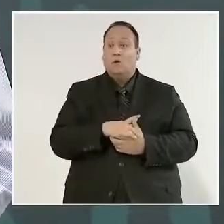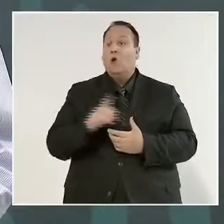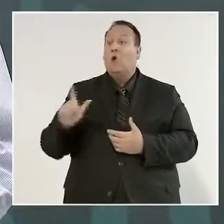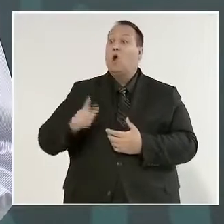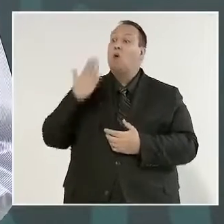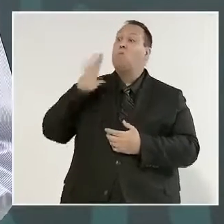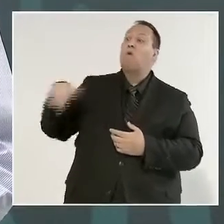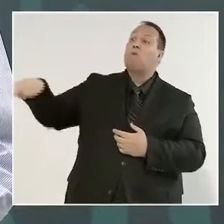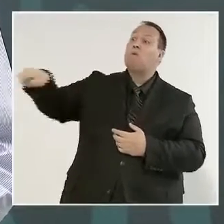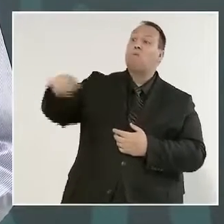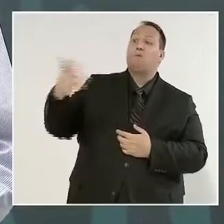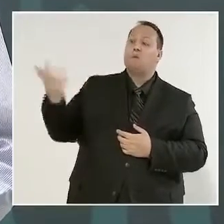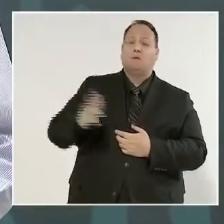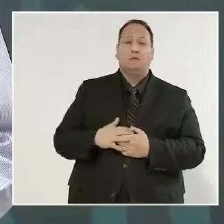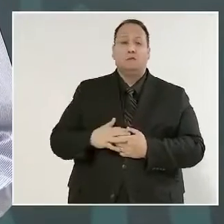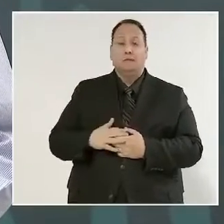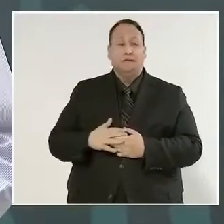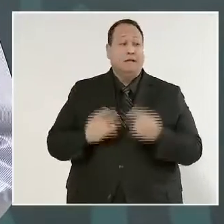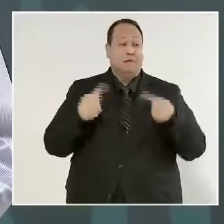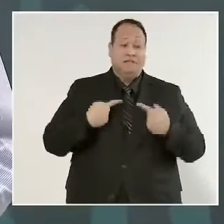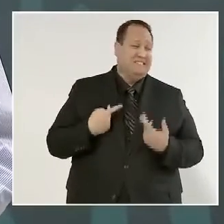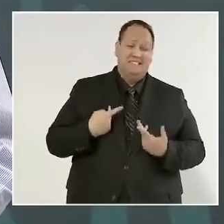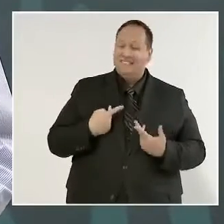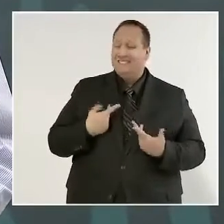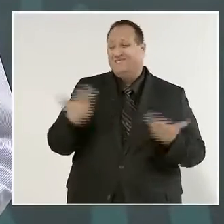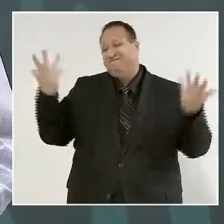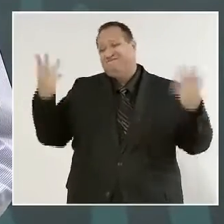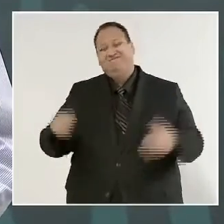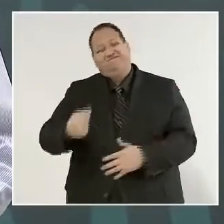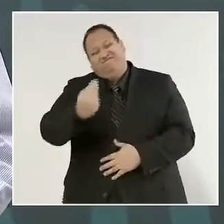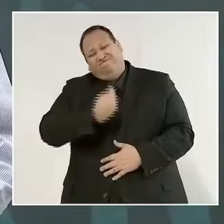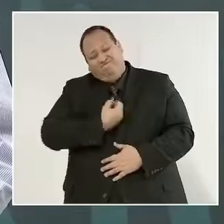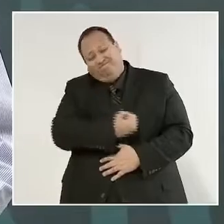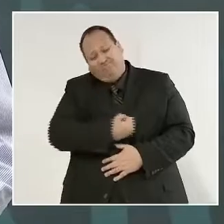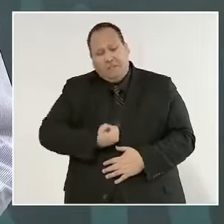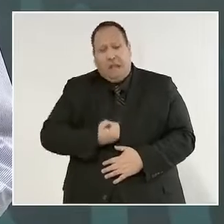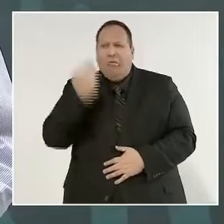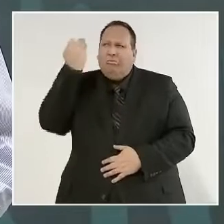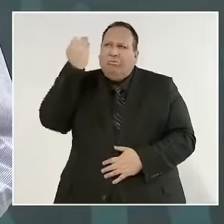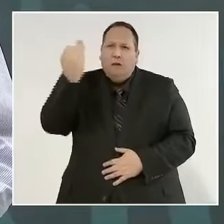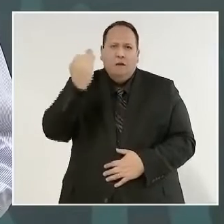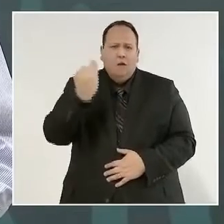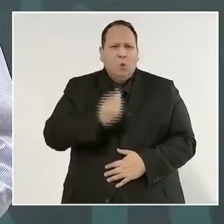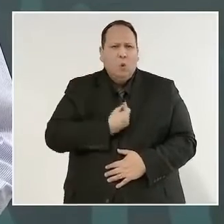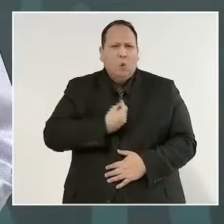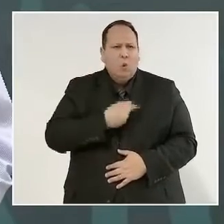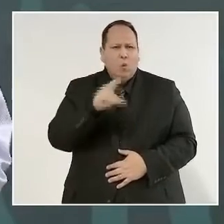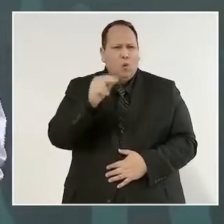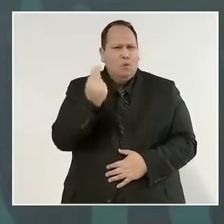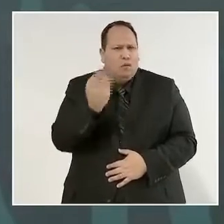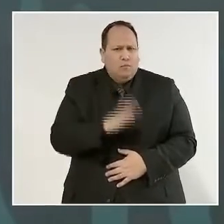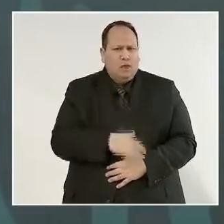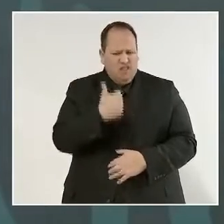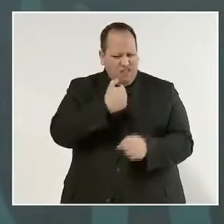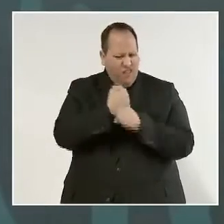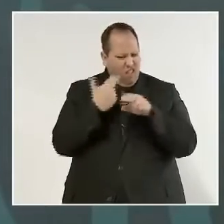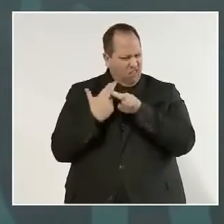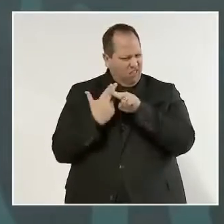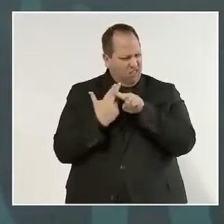gobierno se tiene que aguantar tanto tiempo. ¿Por qué